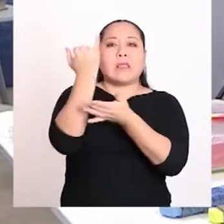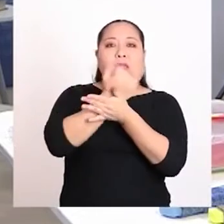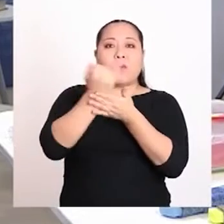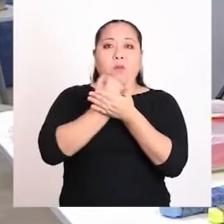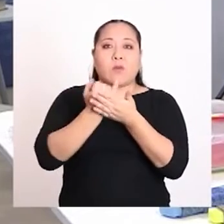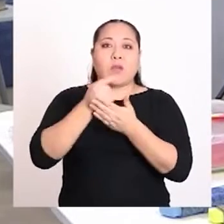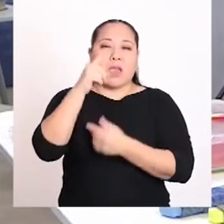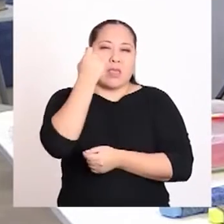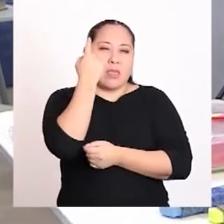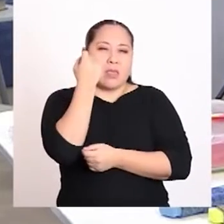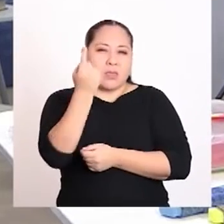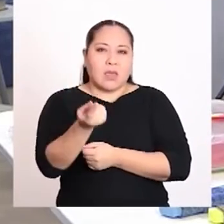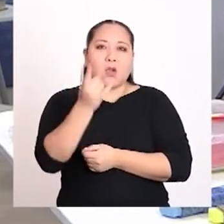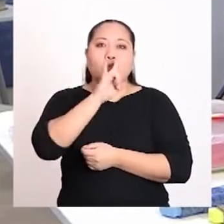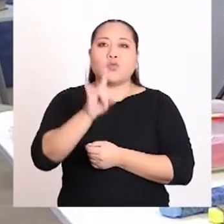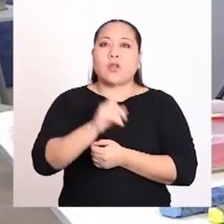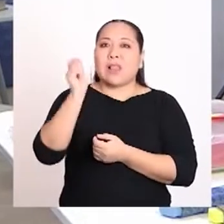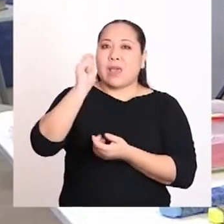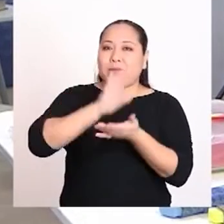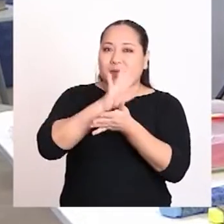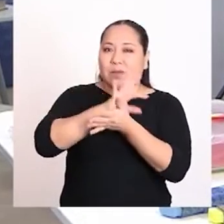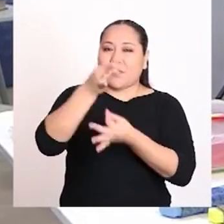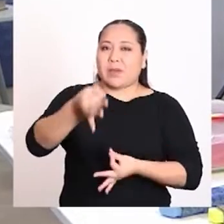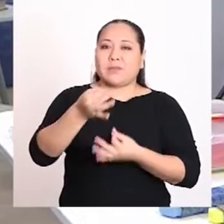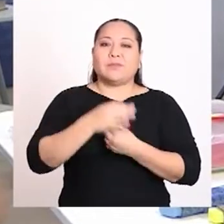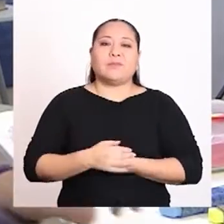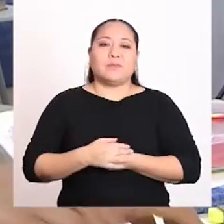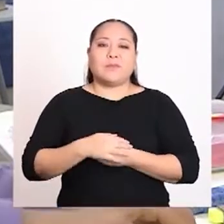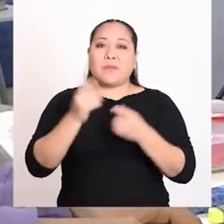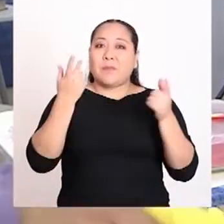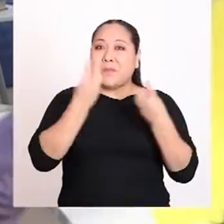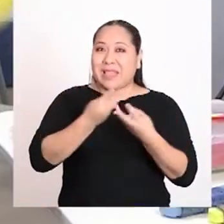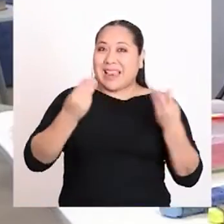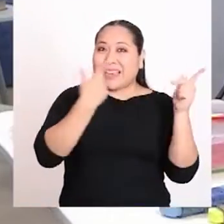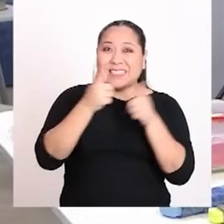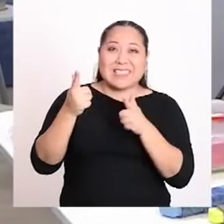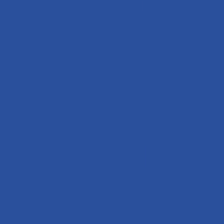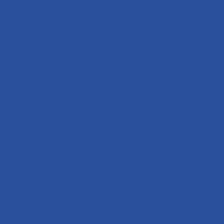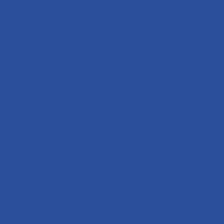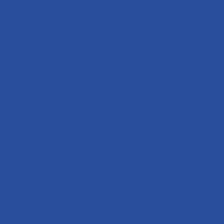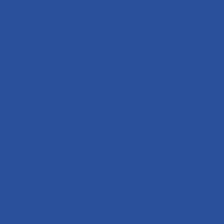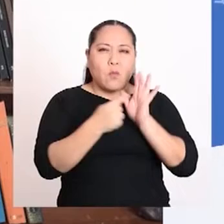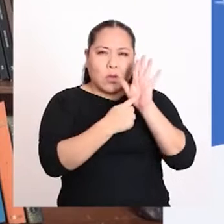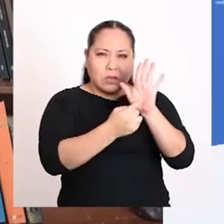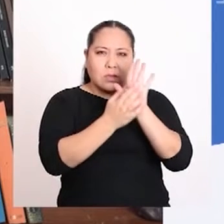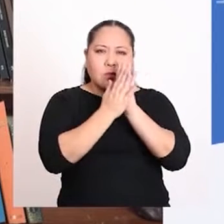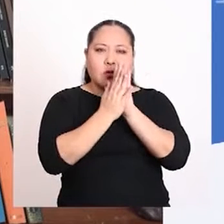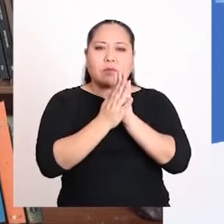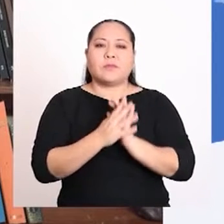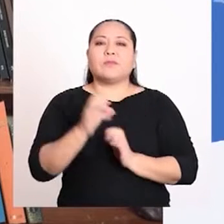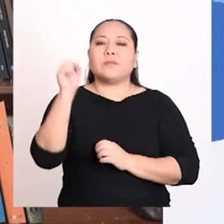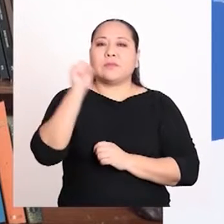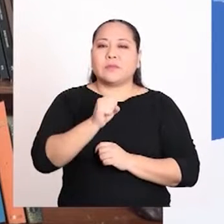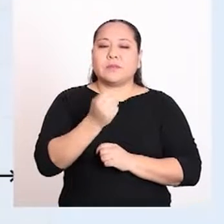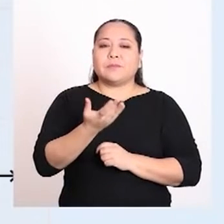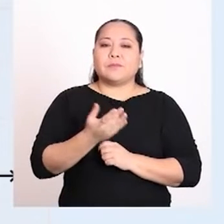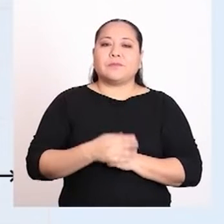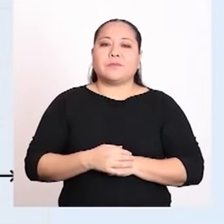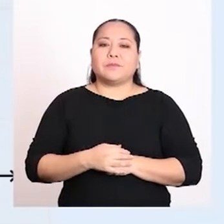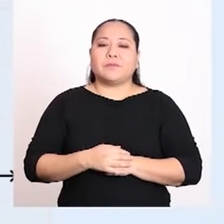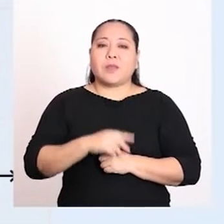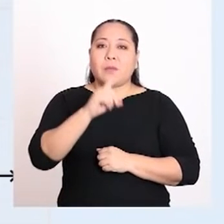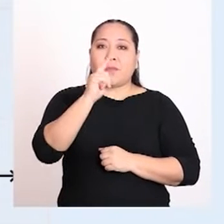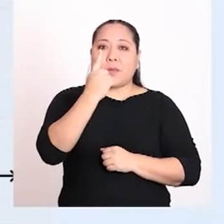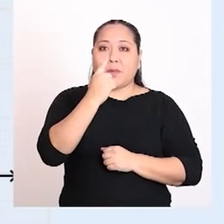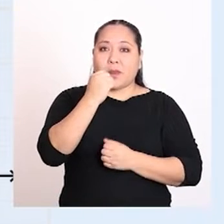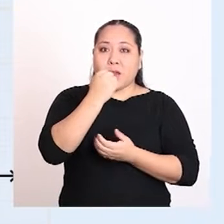gráficos e interpretarlos usando lápiz y papel. ¿Materiales listos? ¿Todo listo entonces? El